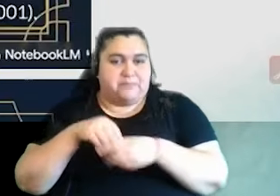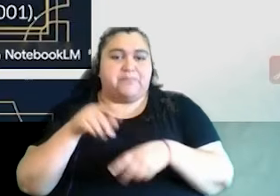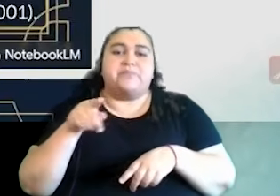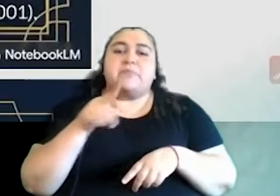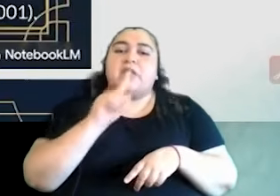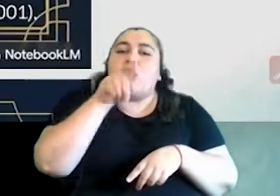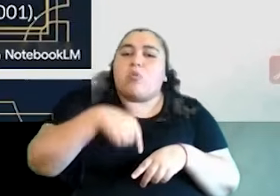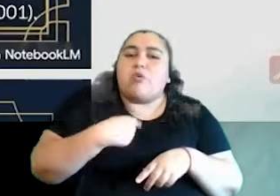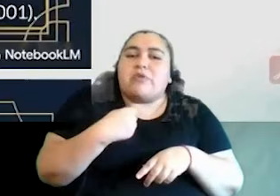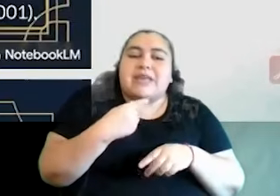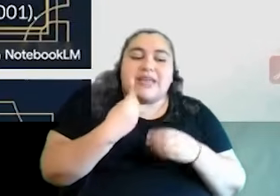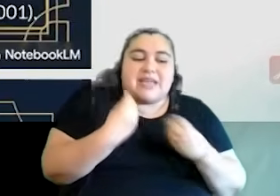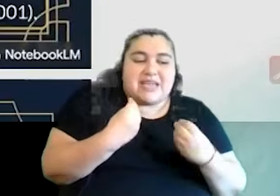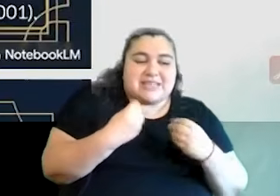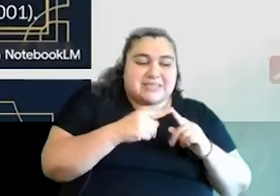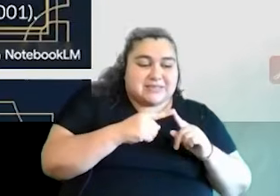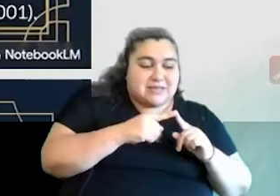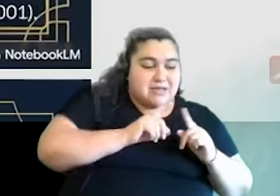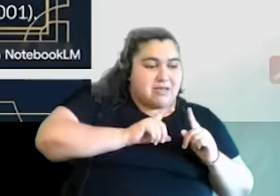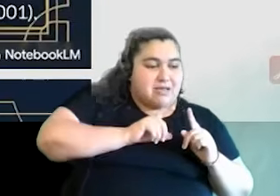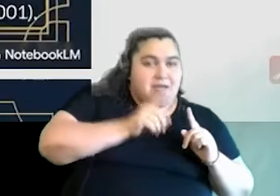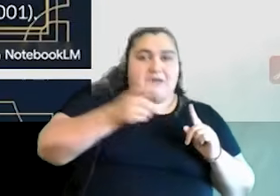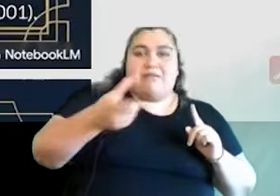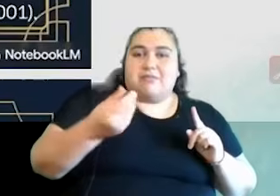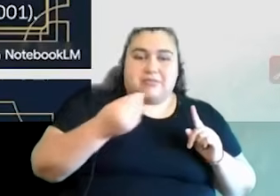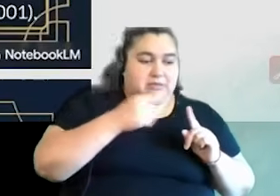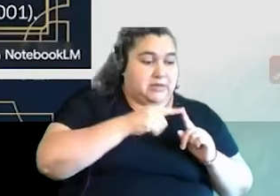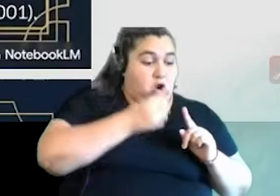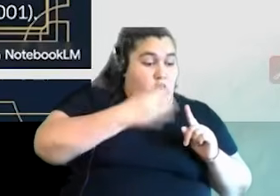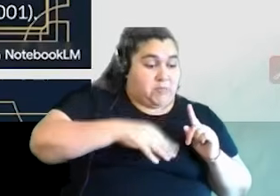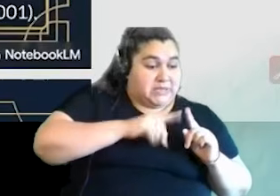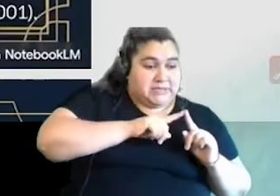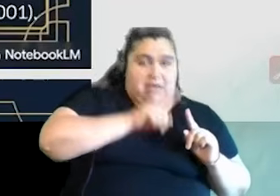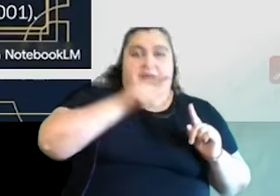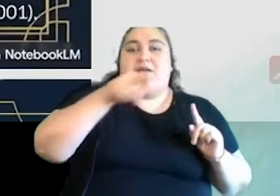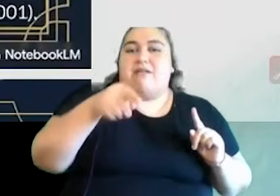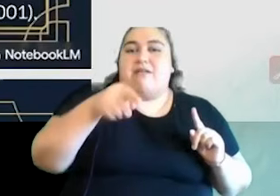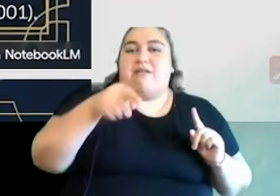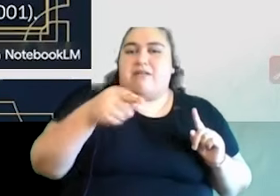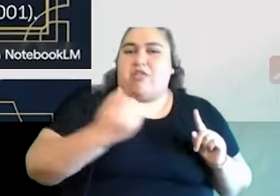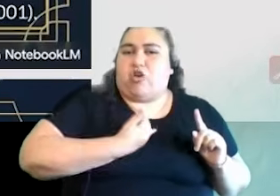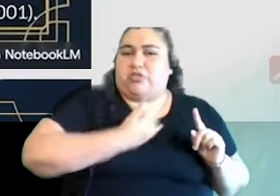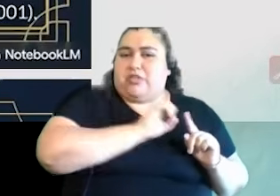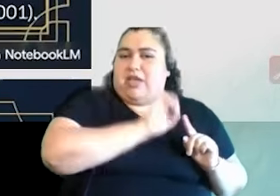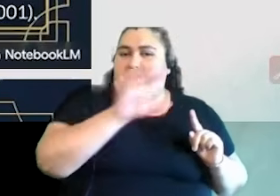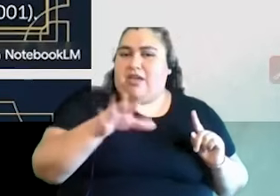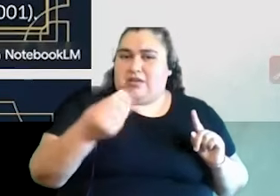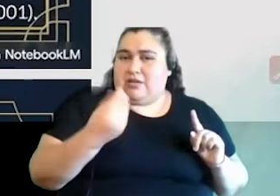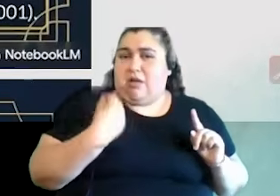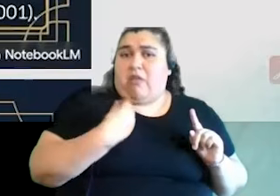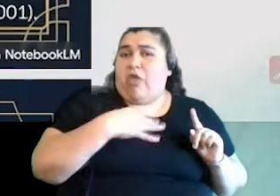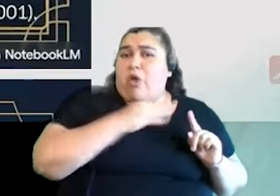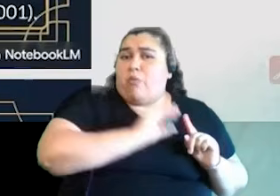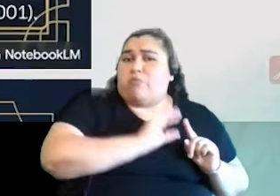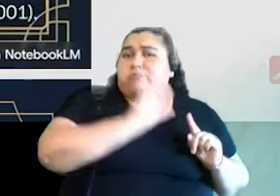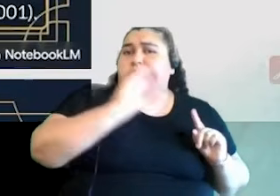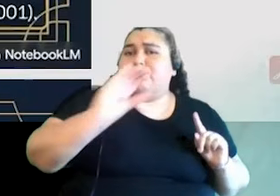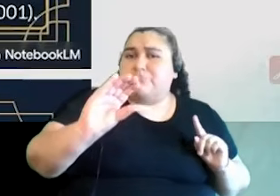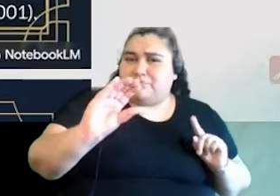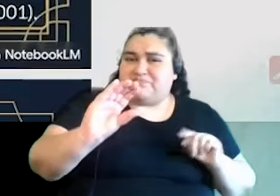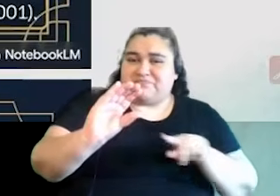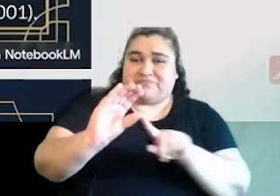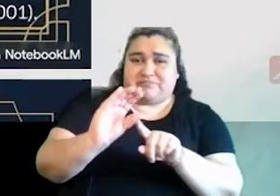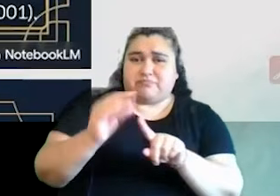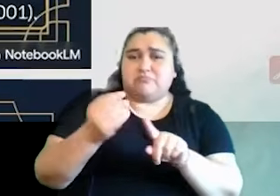destino. Es decir, yo tengo que sí o sí depositar los fondos que voy a utilizar para una